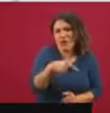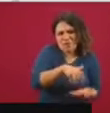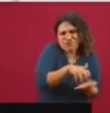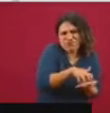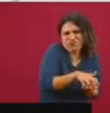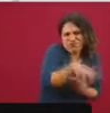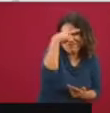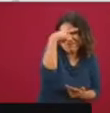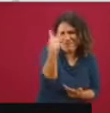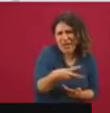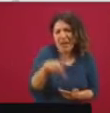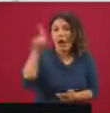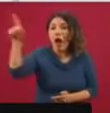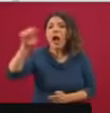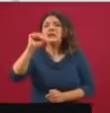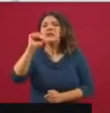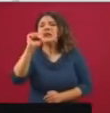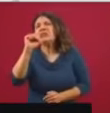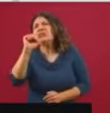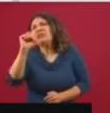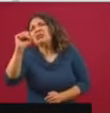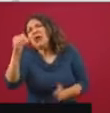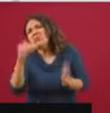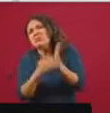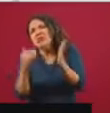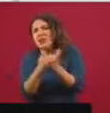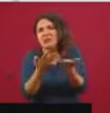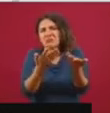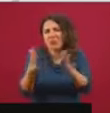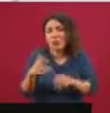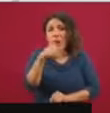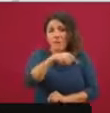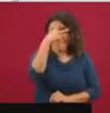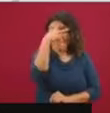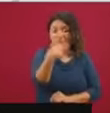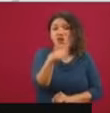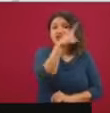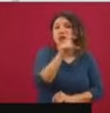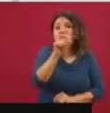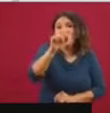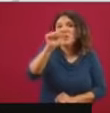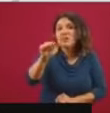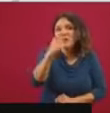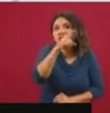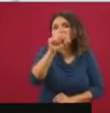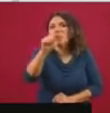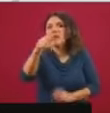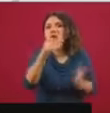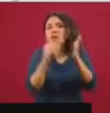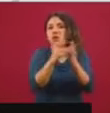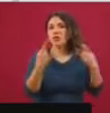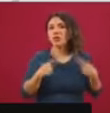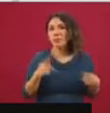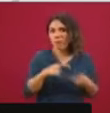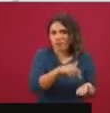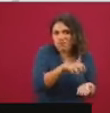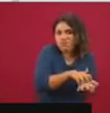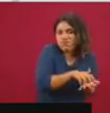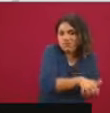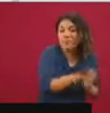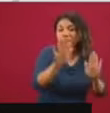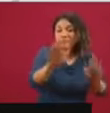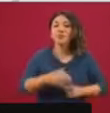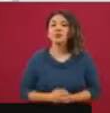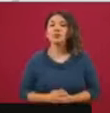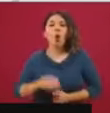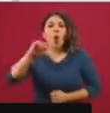60 y pocos millones de habitantes 63 méxico tiene 126 o 27 millones de habitantes hoy día vamos a